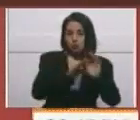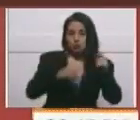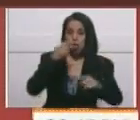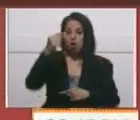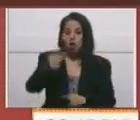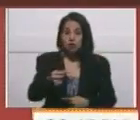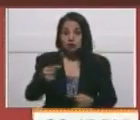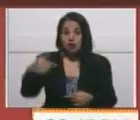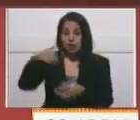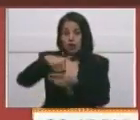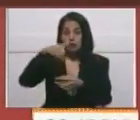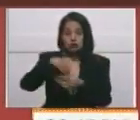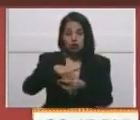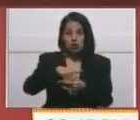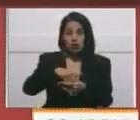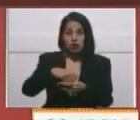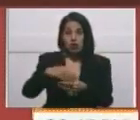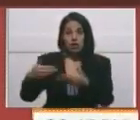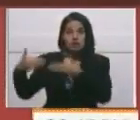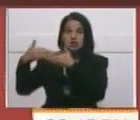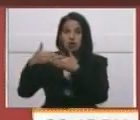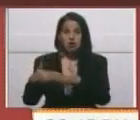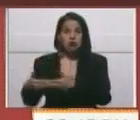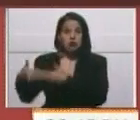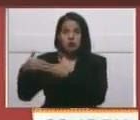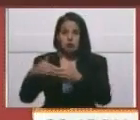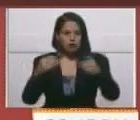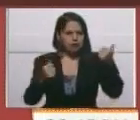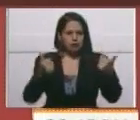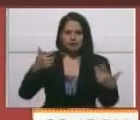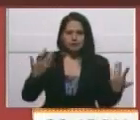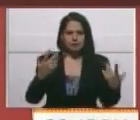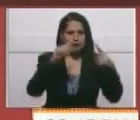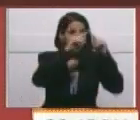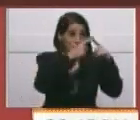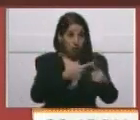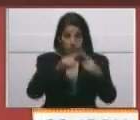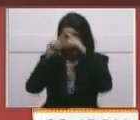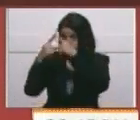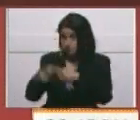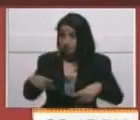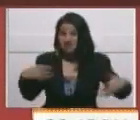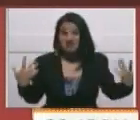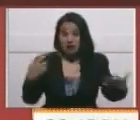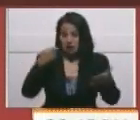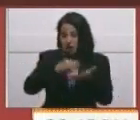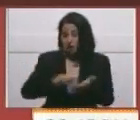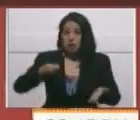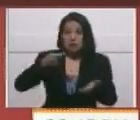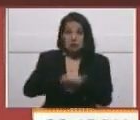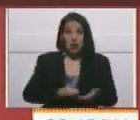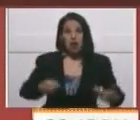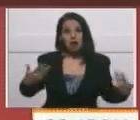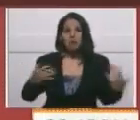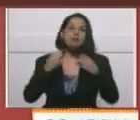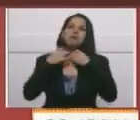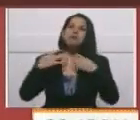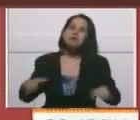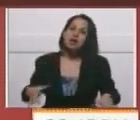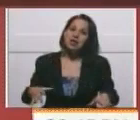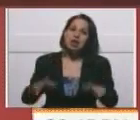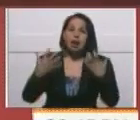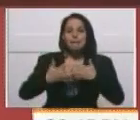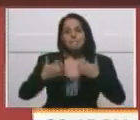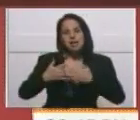en eeuu dato 2 y dos son cuatro ese financiamiento iba a hacer que nosotros perdiéramos a cinco